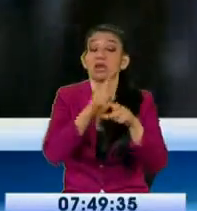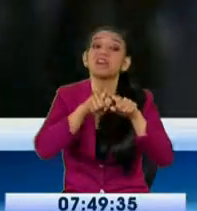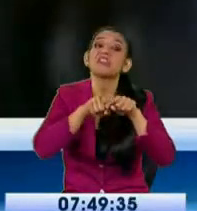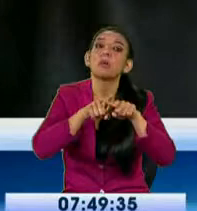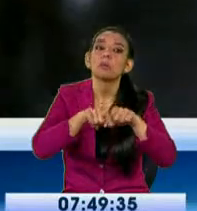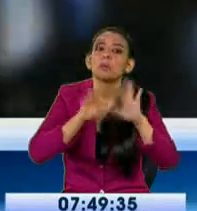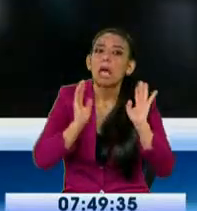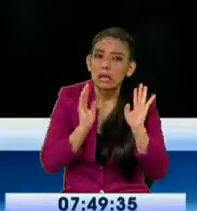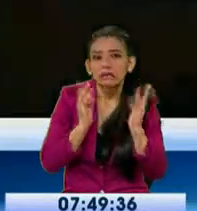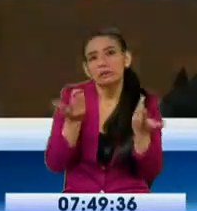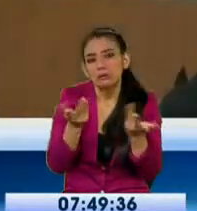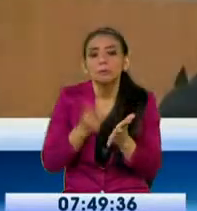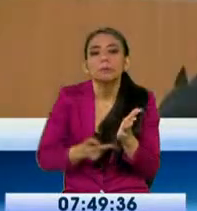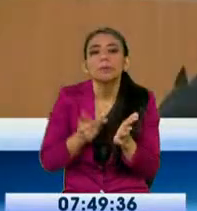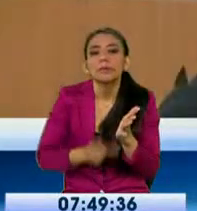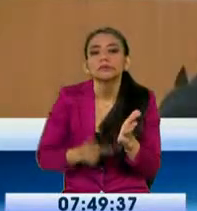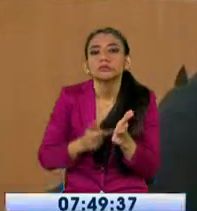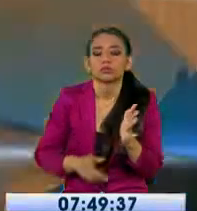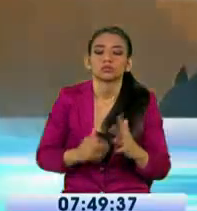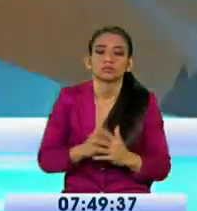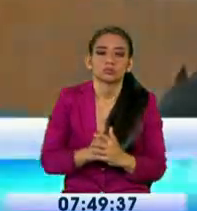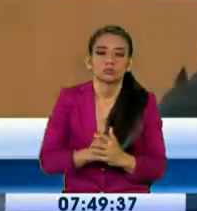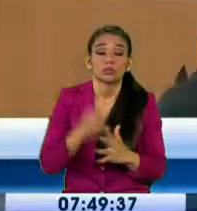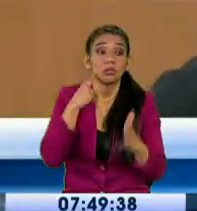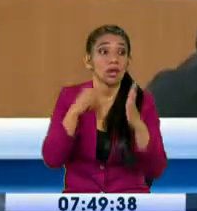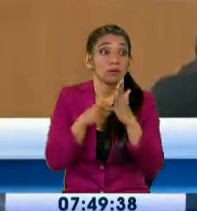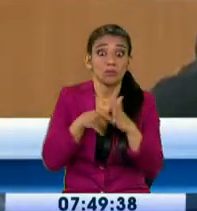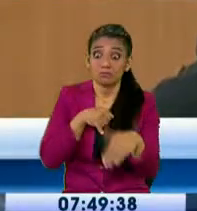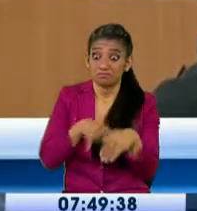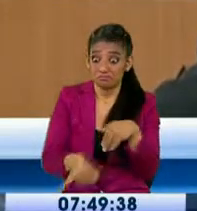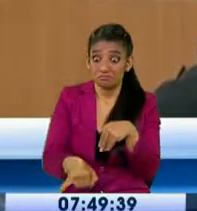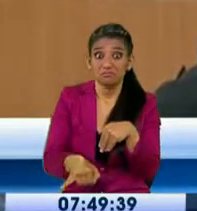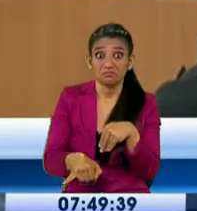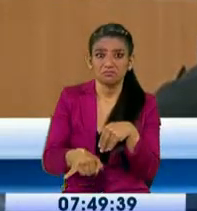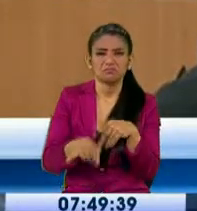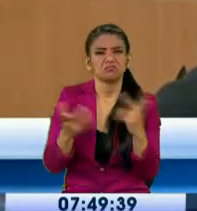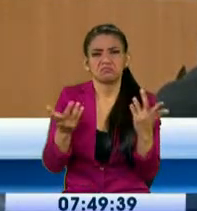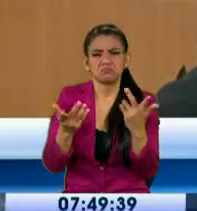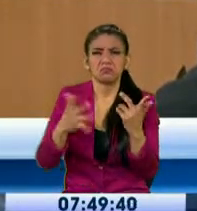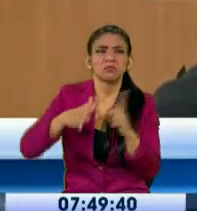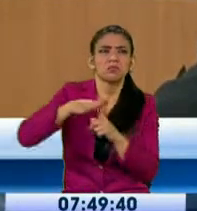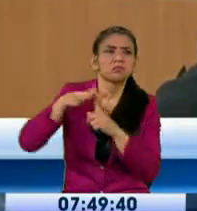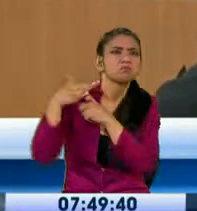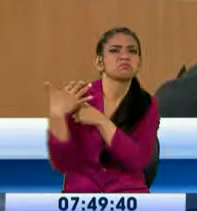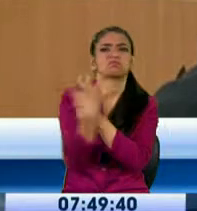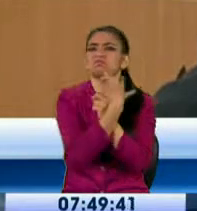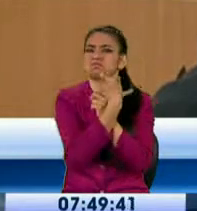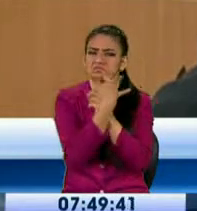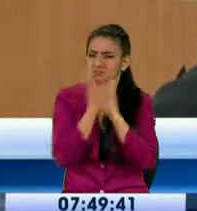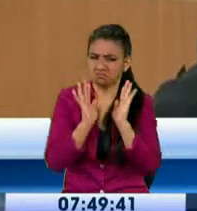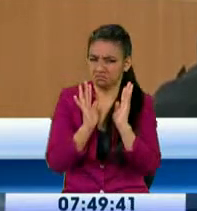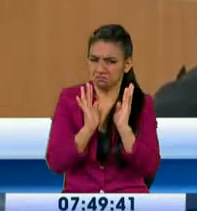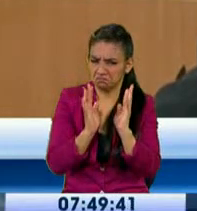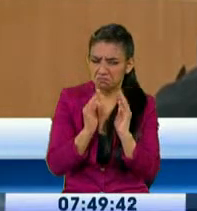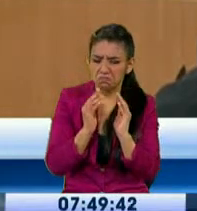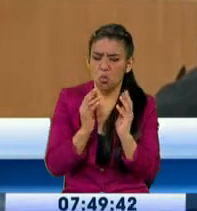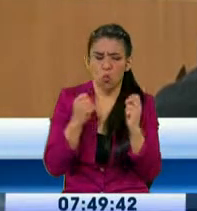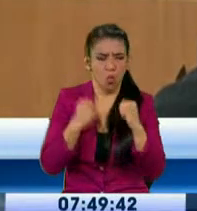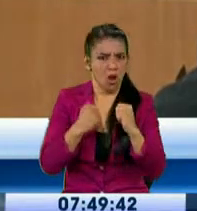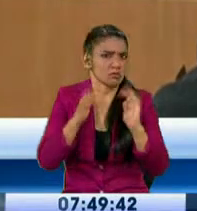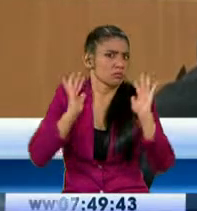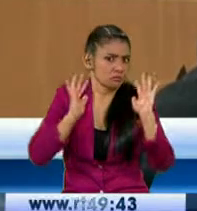de los agravantes. Hay una violación, pero con una circunstancia agravante